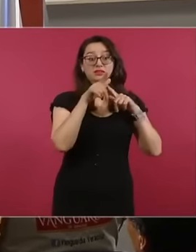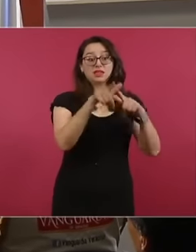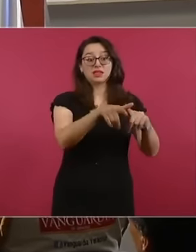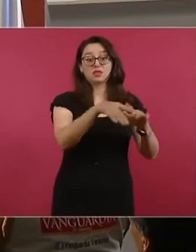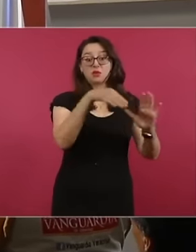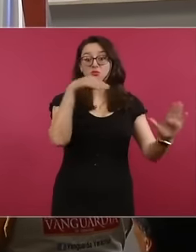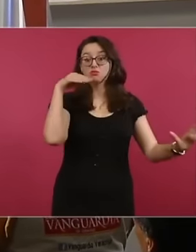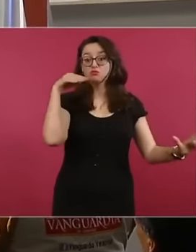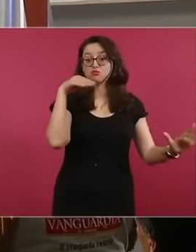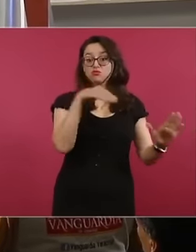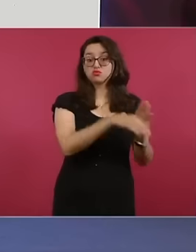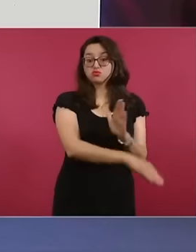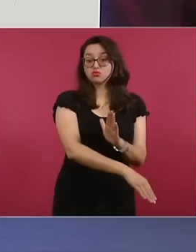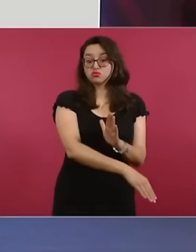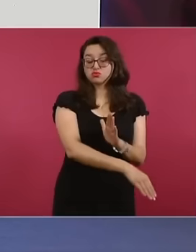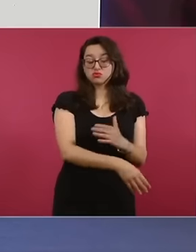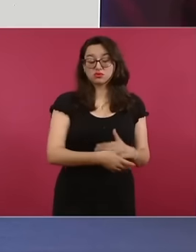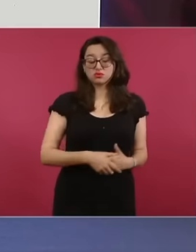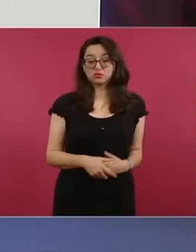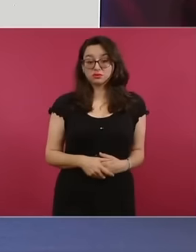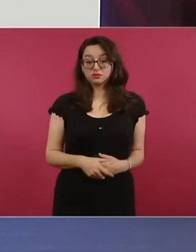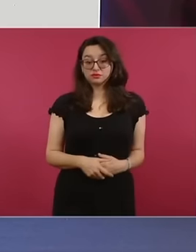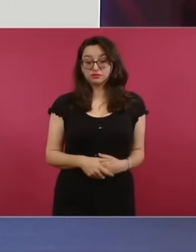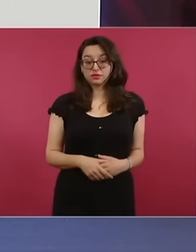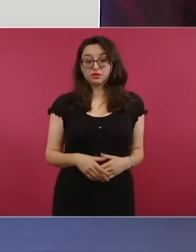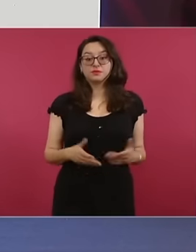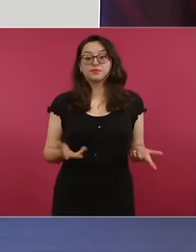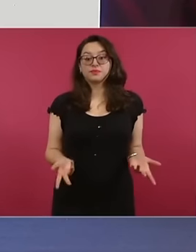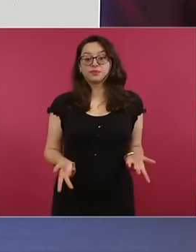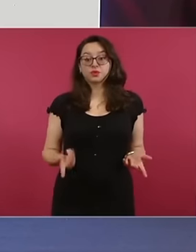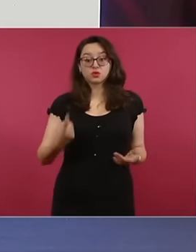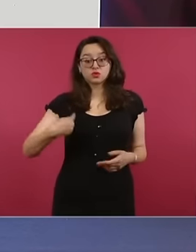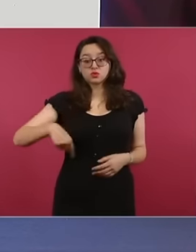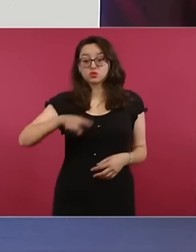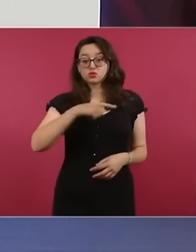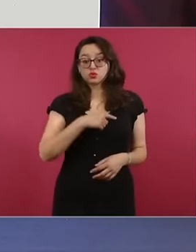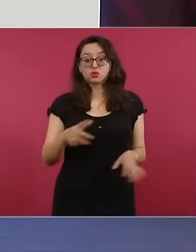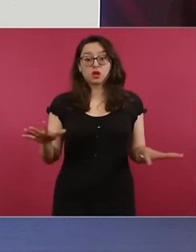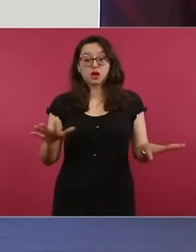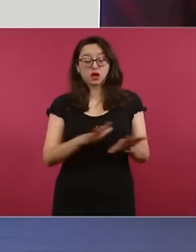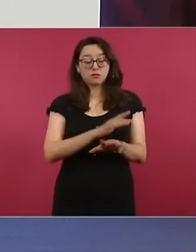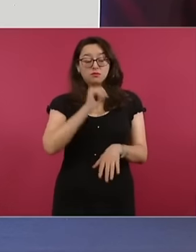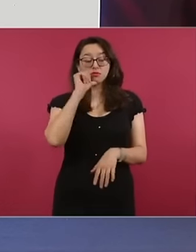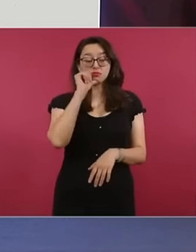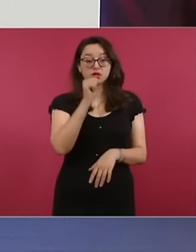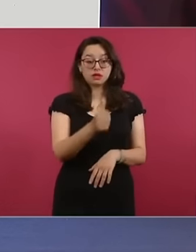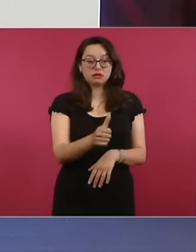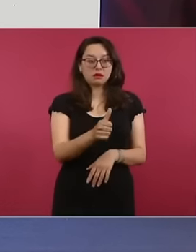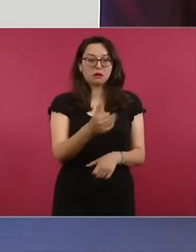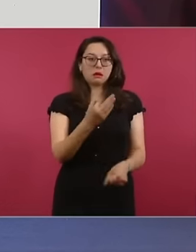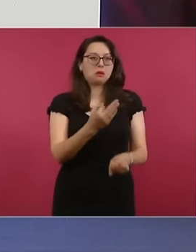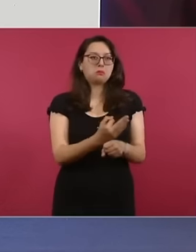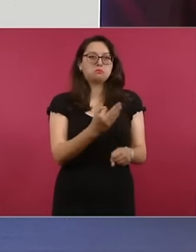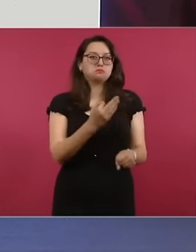Si nosotros hubiésemos seguido, continuado con esta política, pues ahorita estaríamos